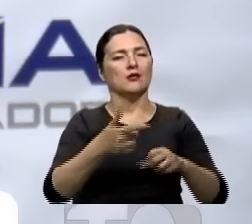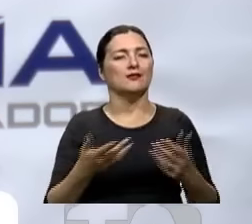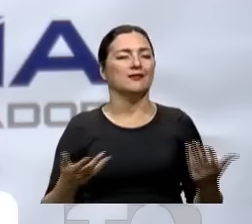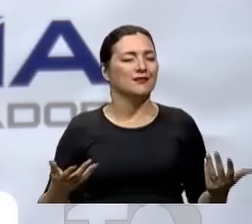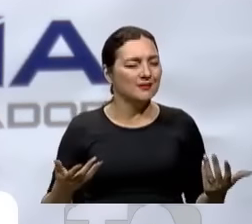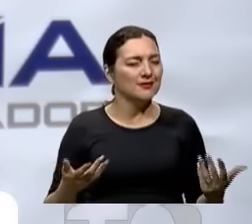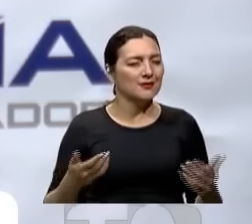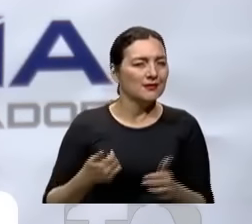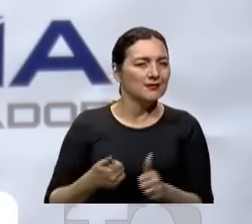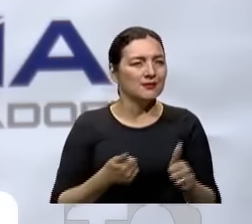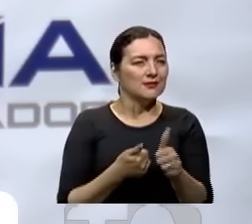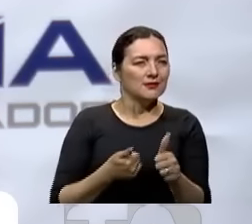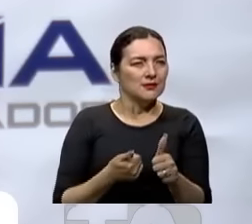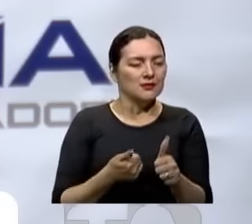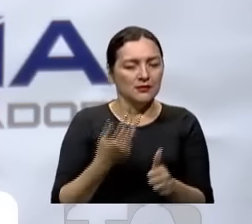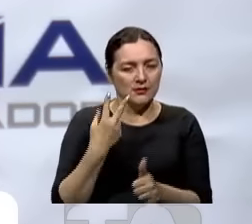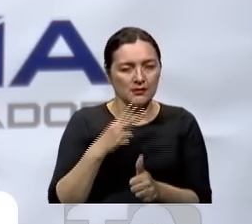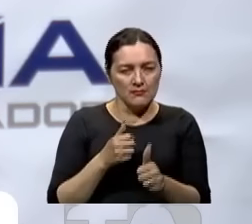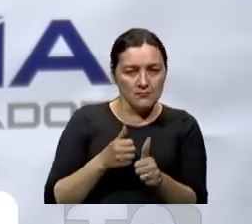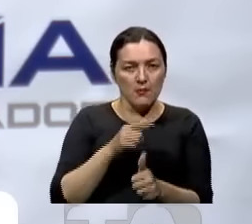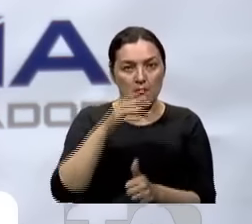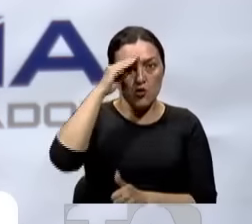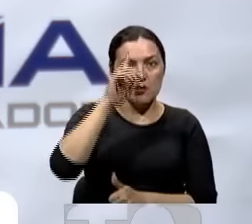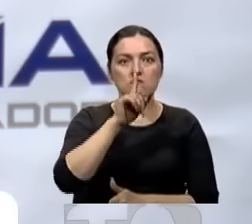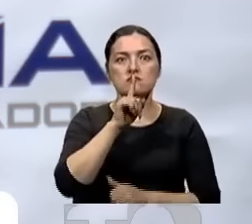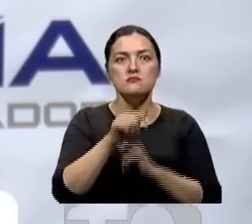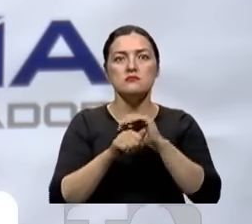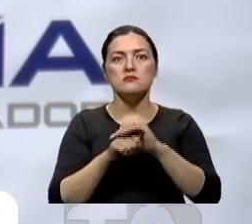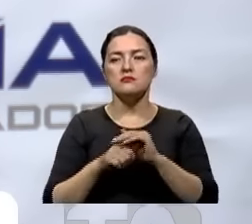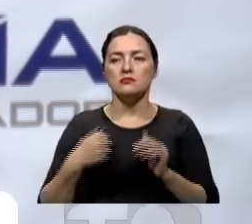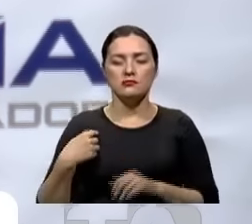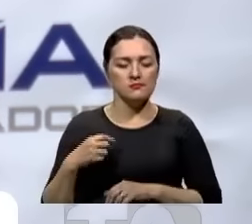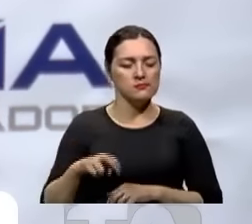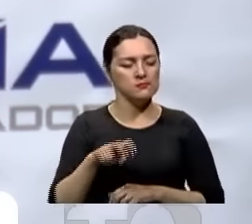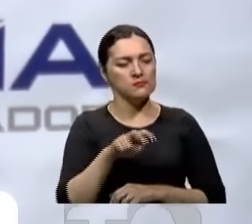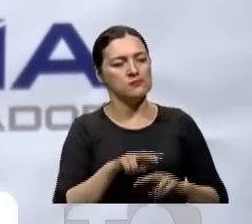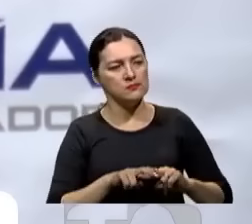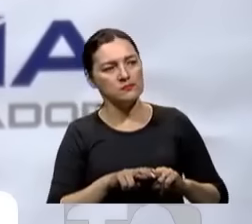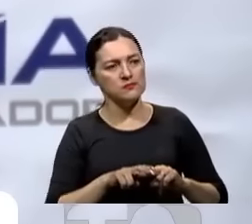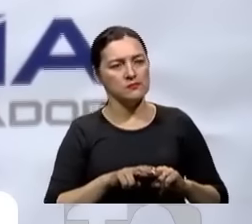robar pertenencias de usuarios del transporte público y huyen